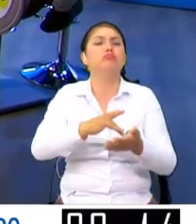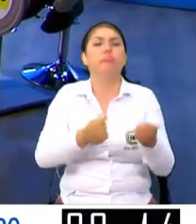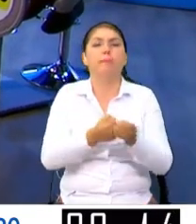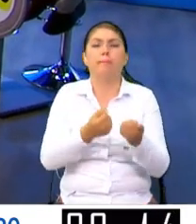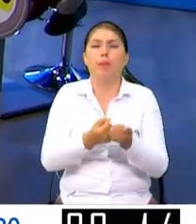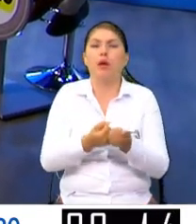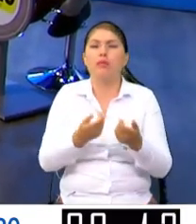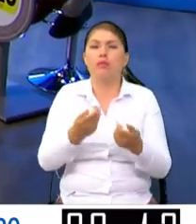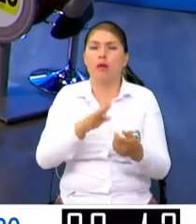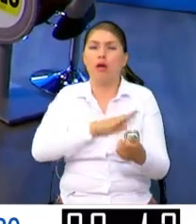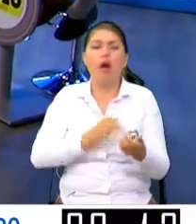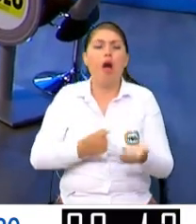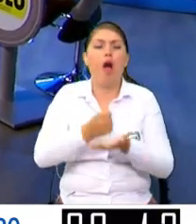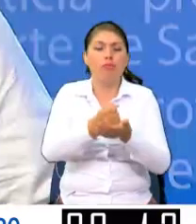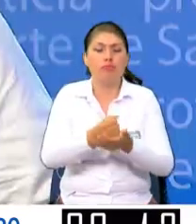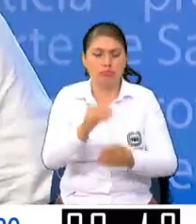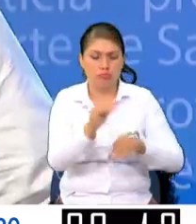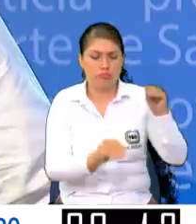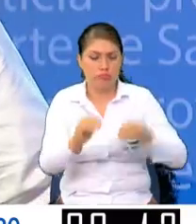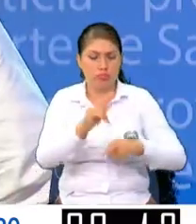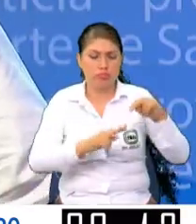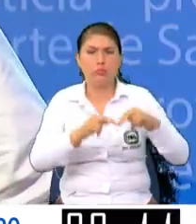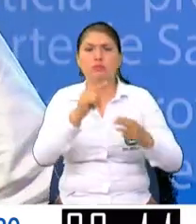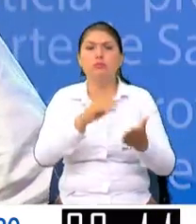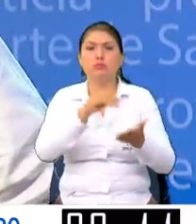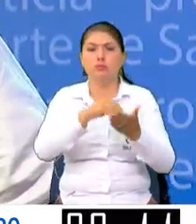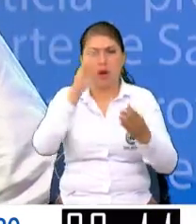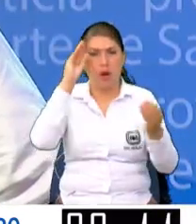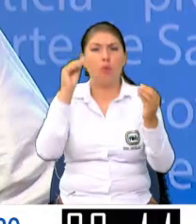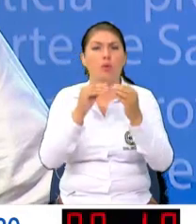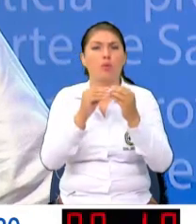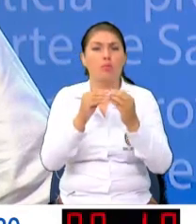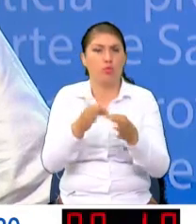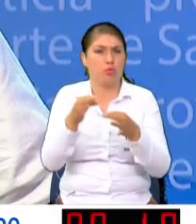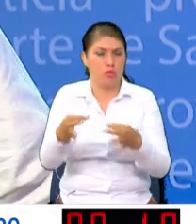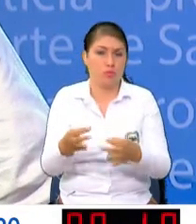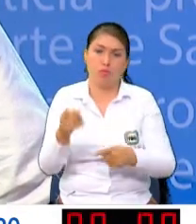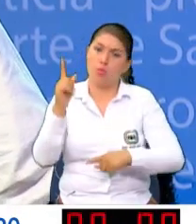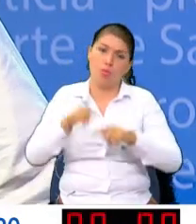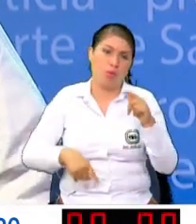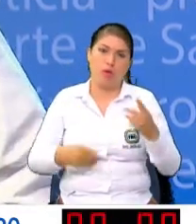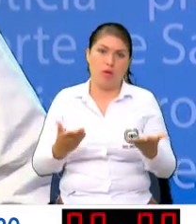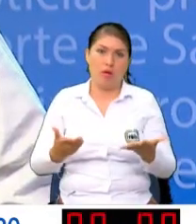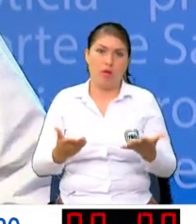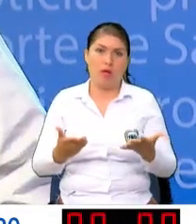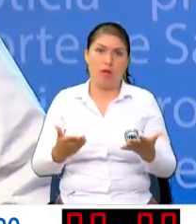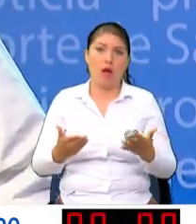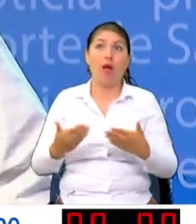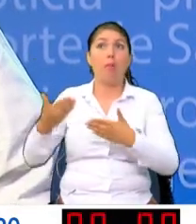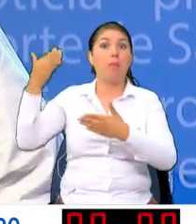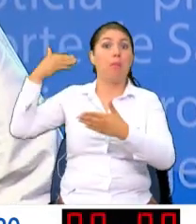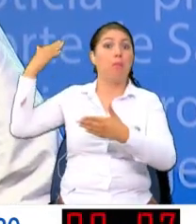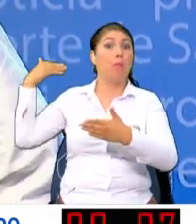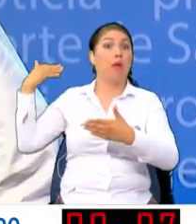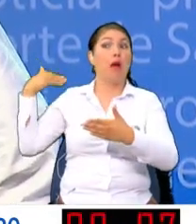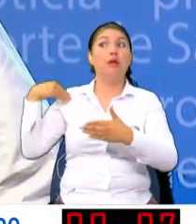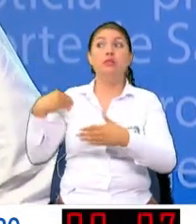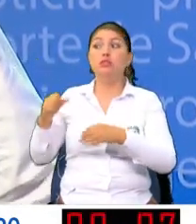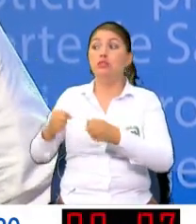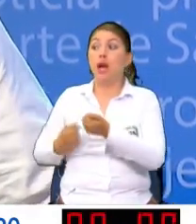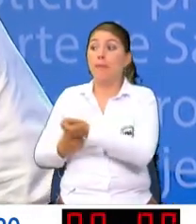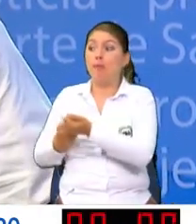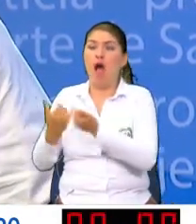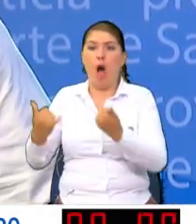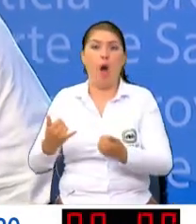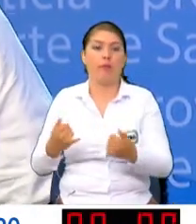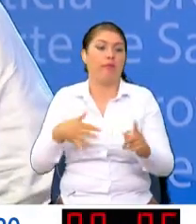y ayudaron incluso a construir es el mismo proyecto acuerdo municipal que no podemos en el pasado estar así hacer parte de algo